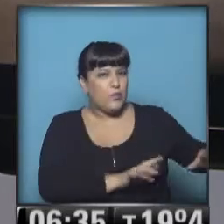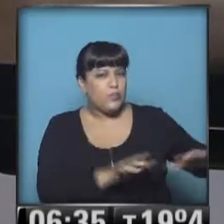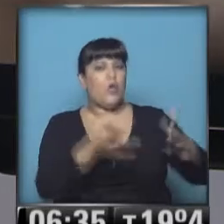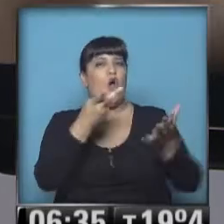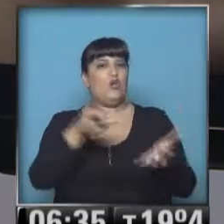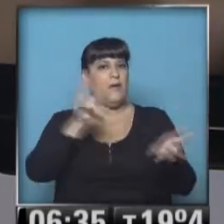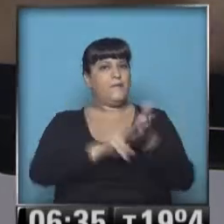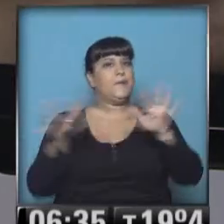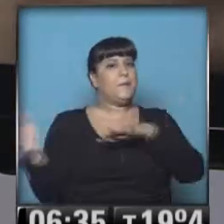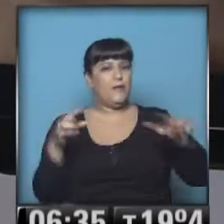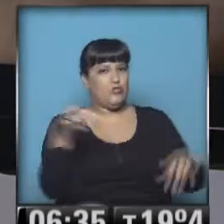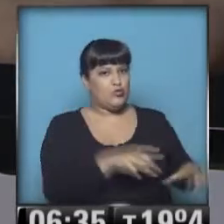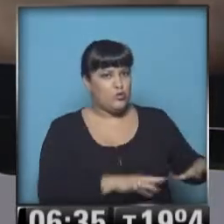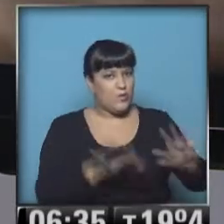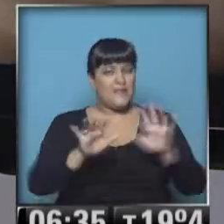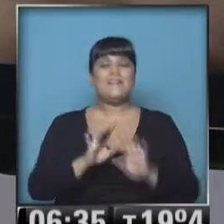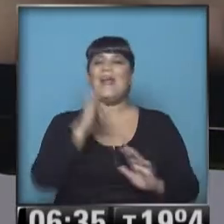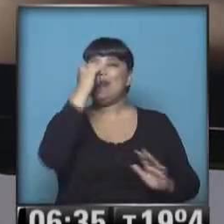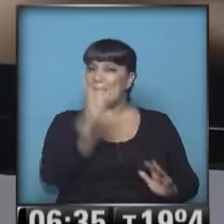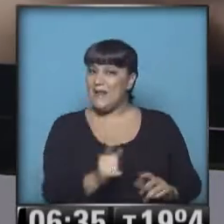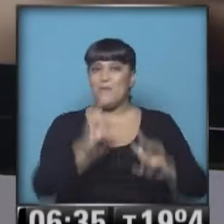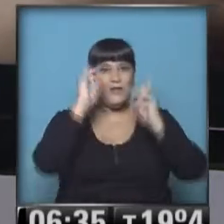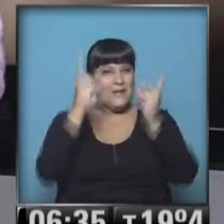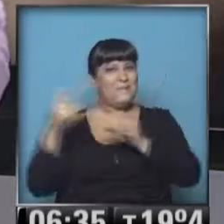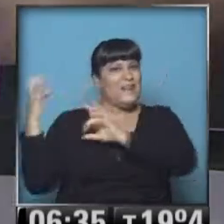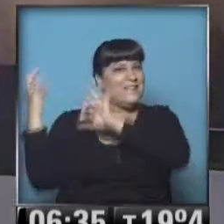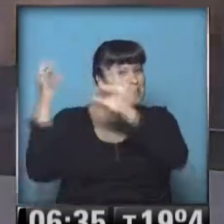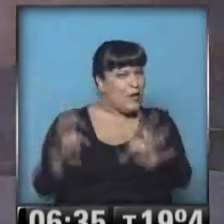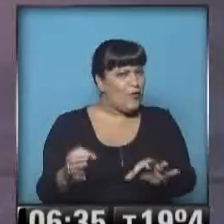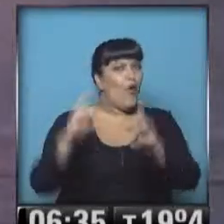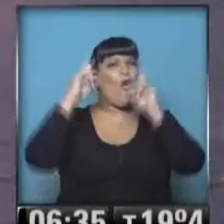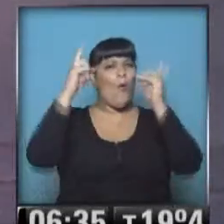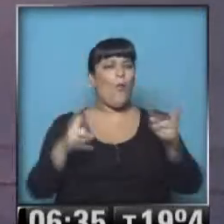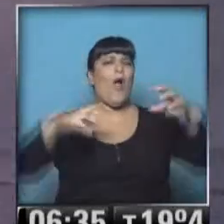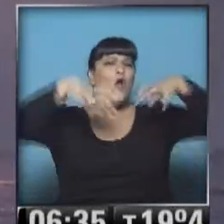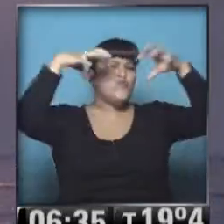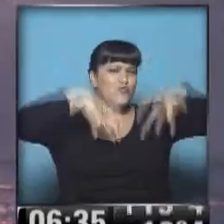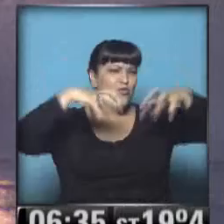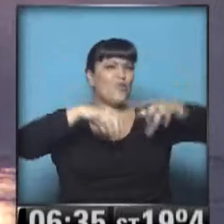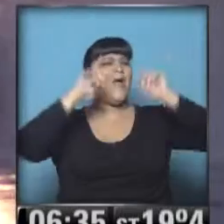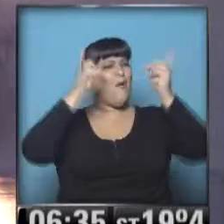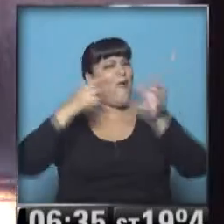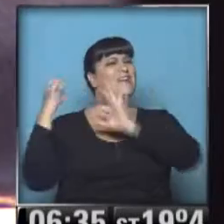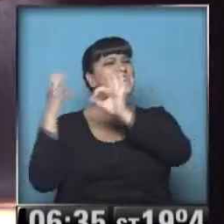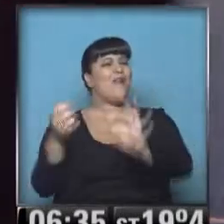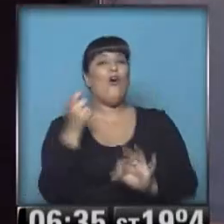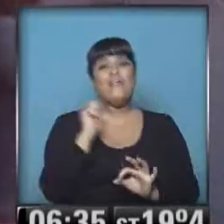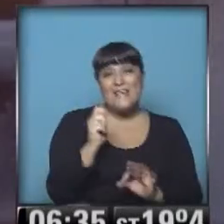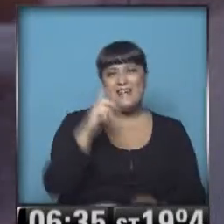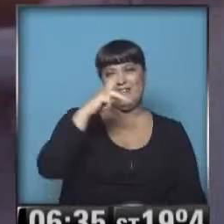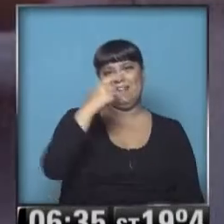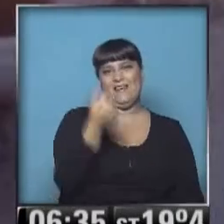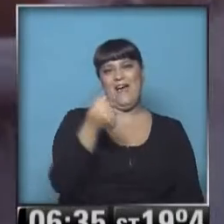vez. Y a la que tenemos y que también llegó a pesar de las inclemencias meteorológicas es